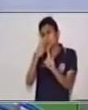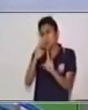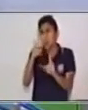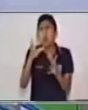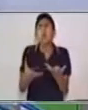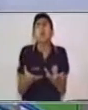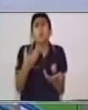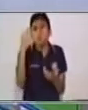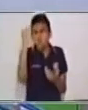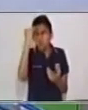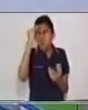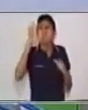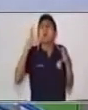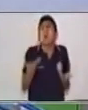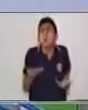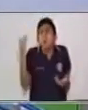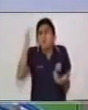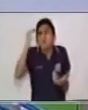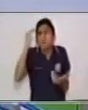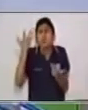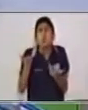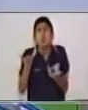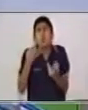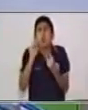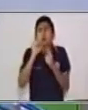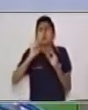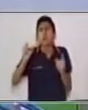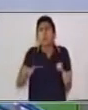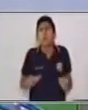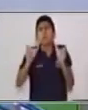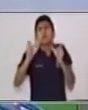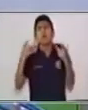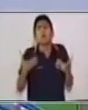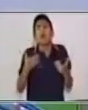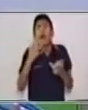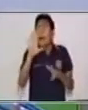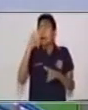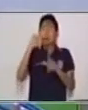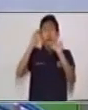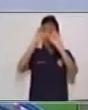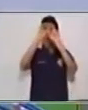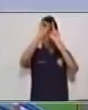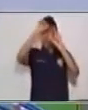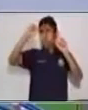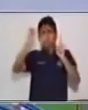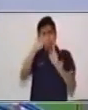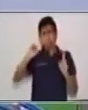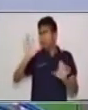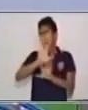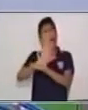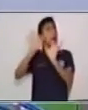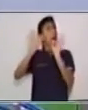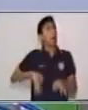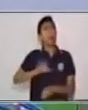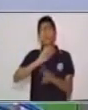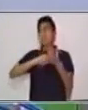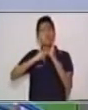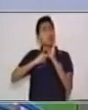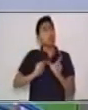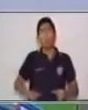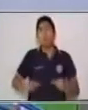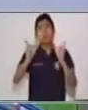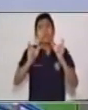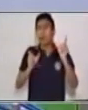una oración compuesta? La conjunción. Esa va a ser la parte que usted va a identificar y que va a decir, es una oración